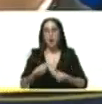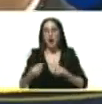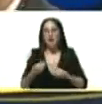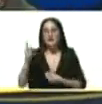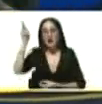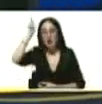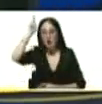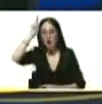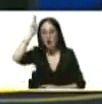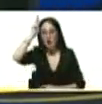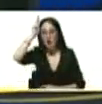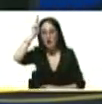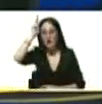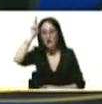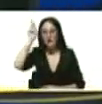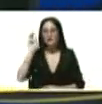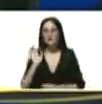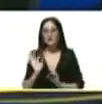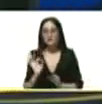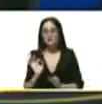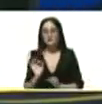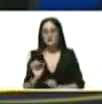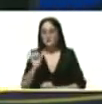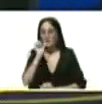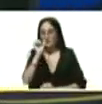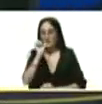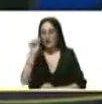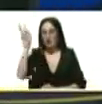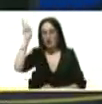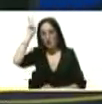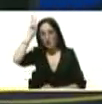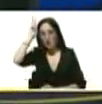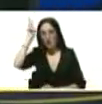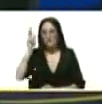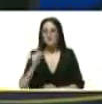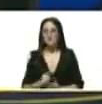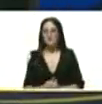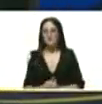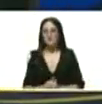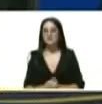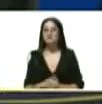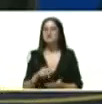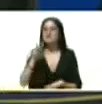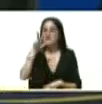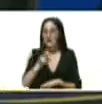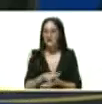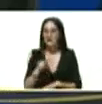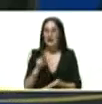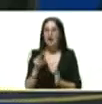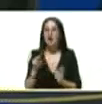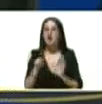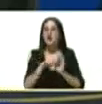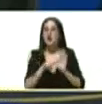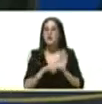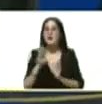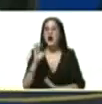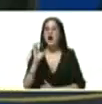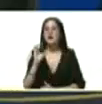este producto. Recientemente, dos roneras fueron certificadas con la norma